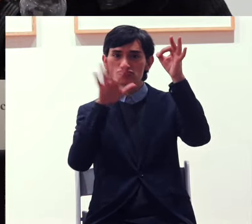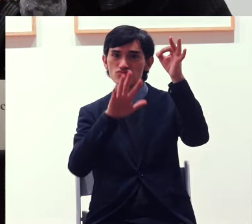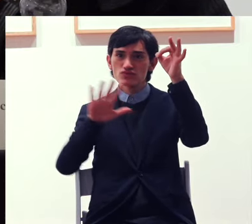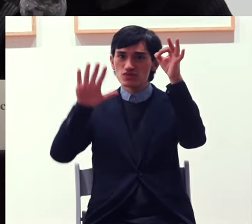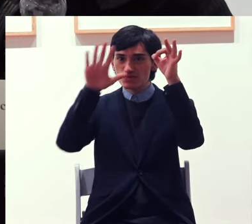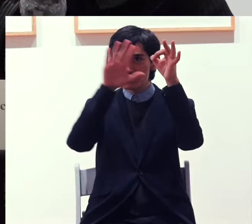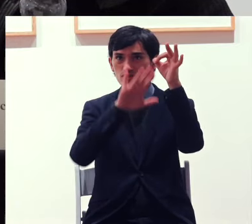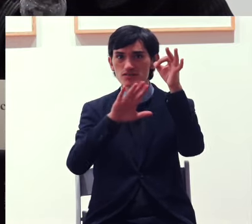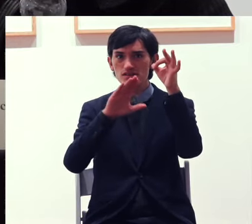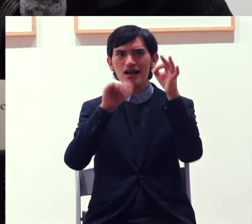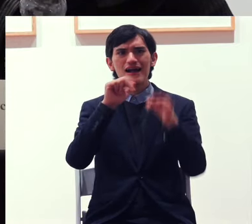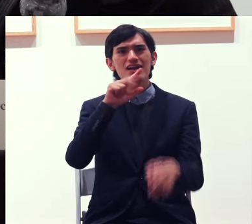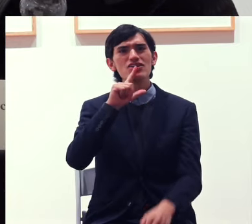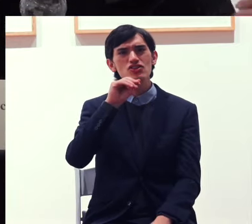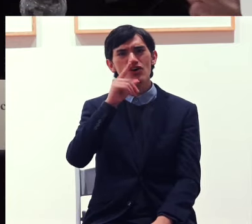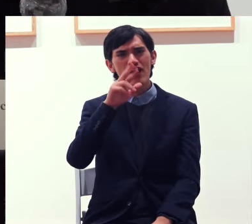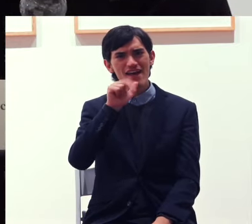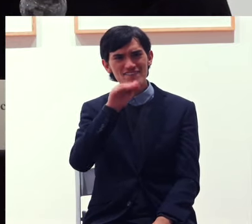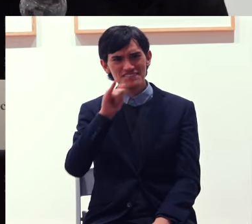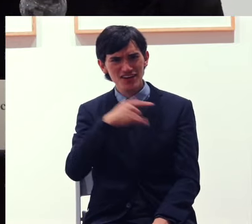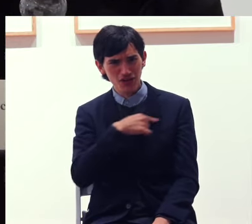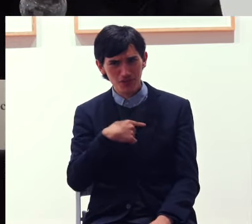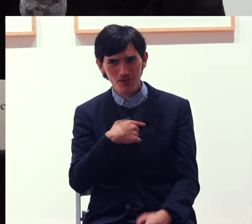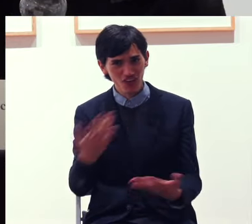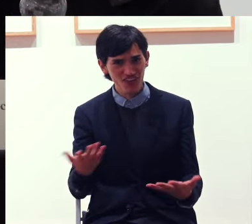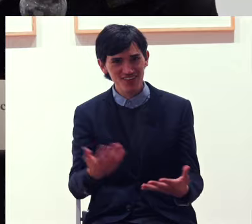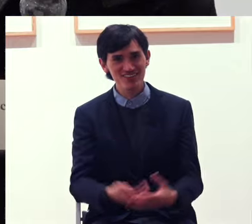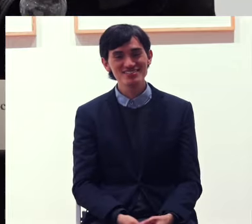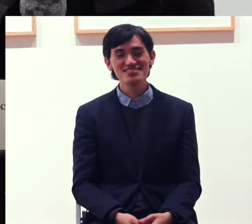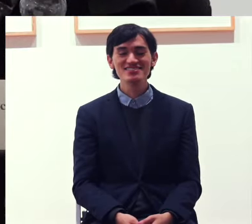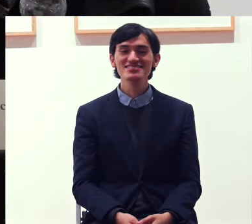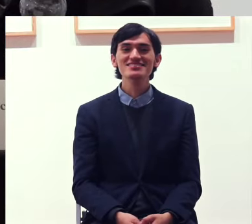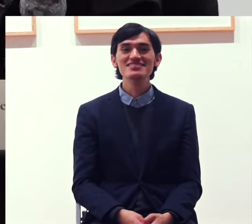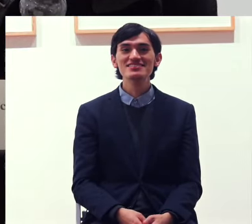en cartón, cartografías tendría que llamarse, ¿no?